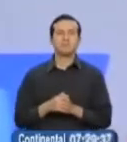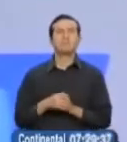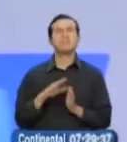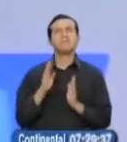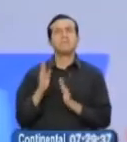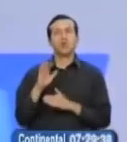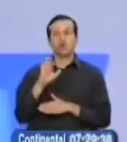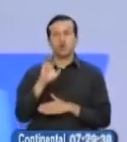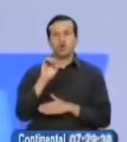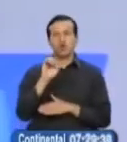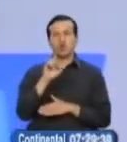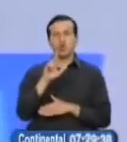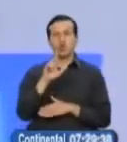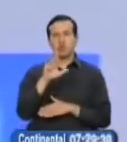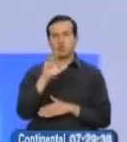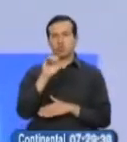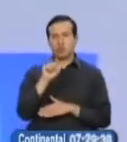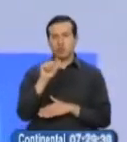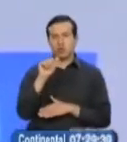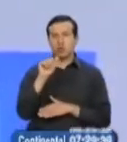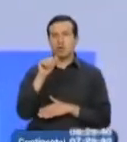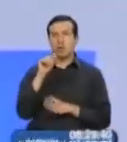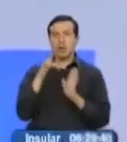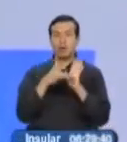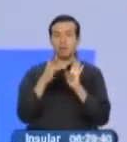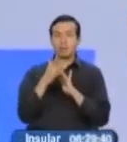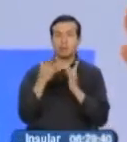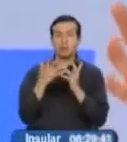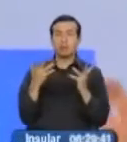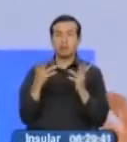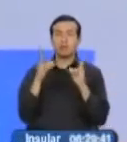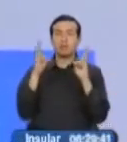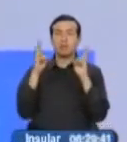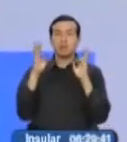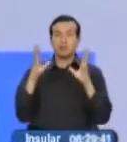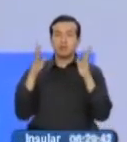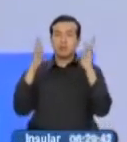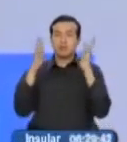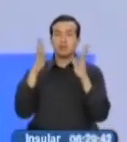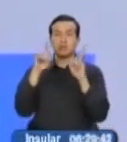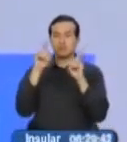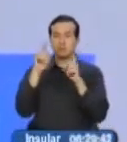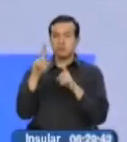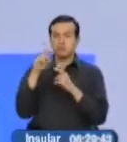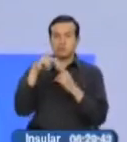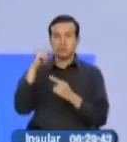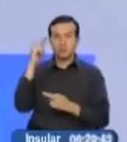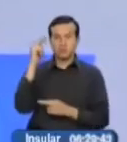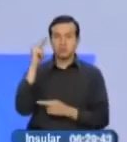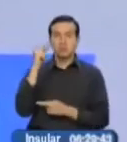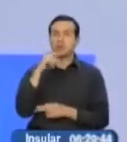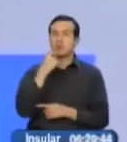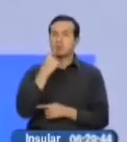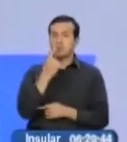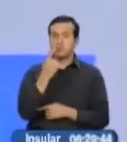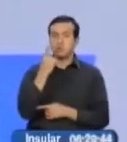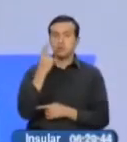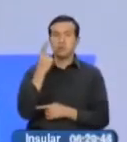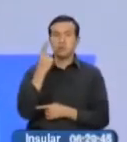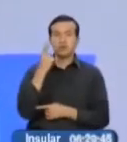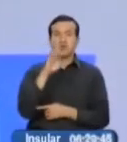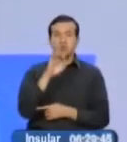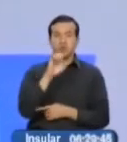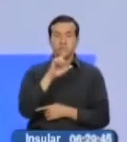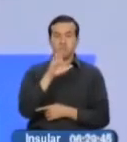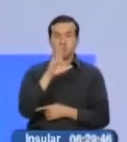en Toluca, en abril de este año, se celebró la consulta regional, y yo debo decir que la declaración de Toluca